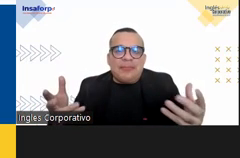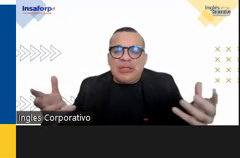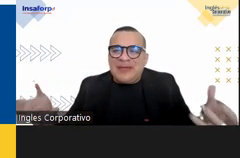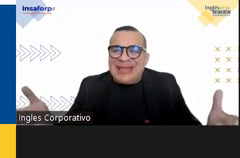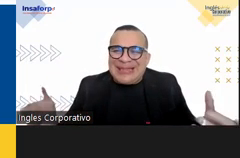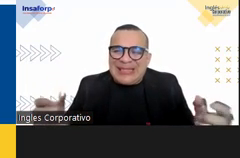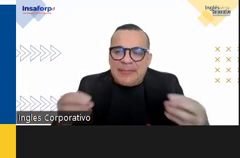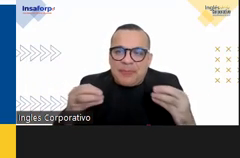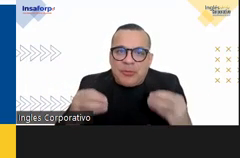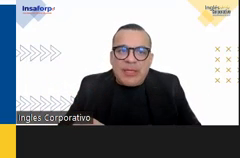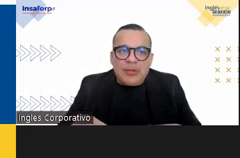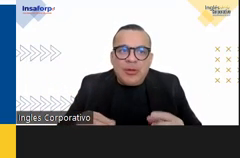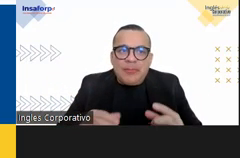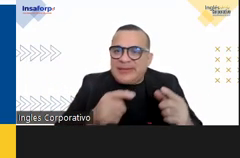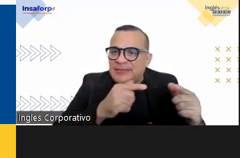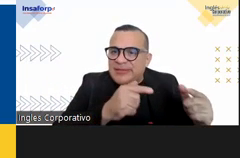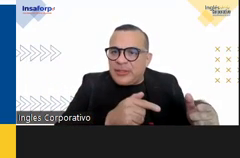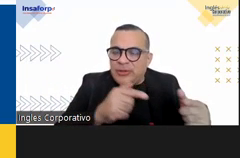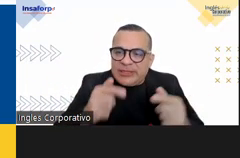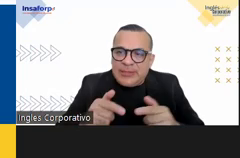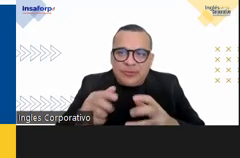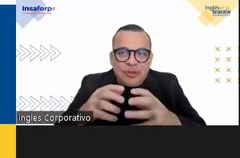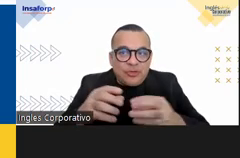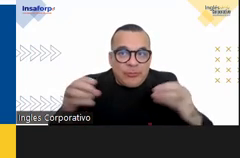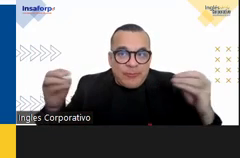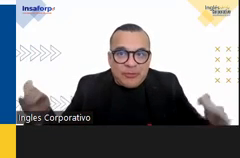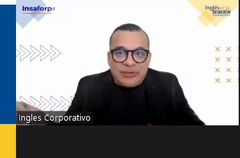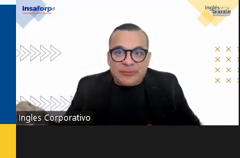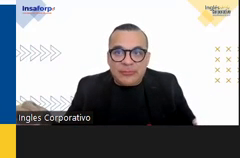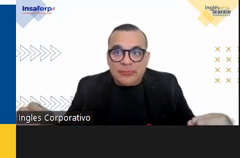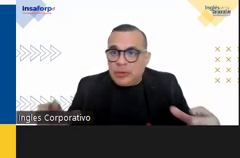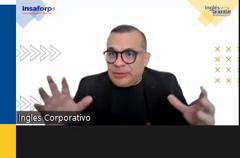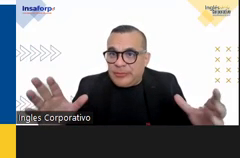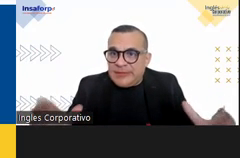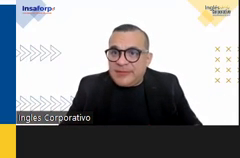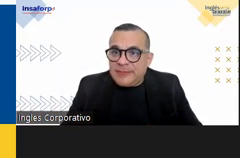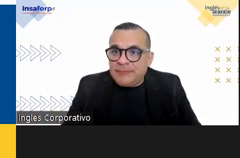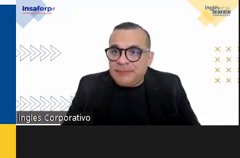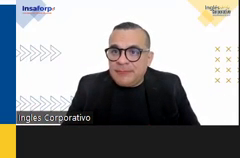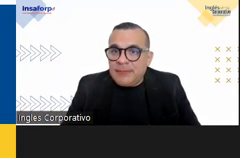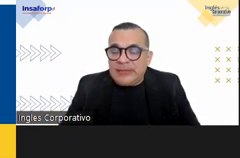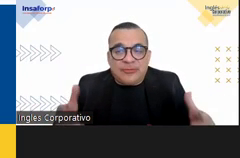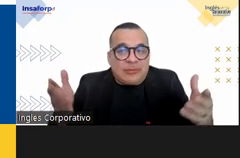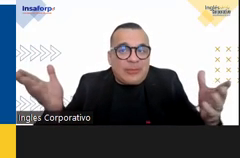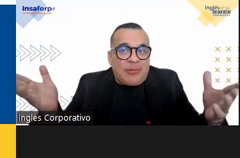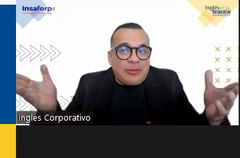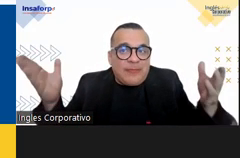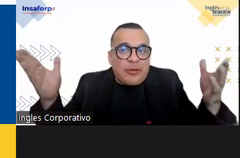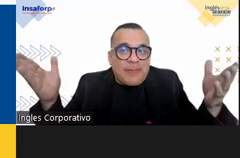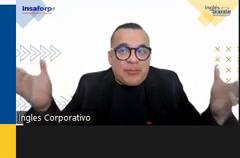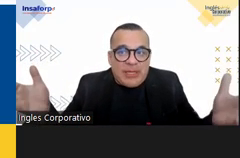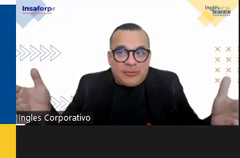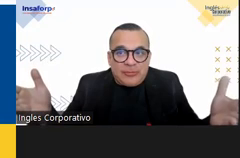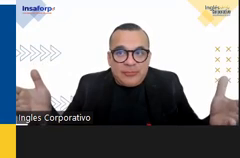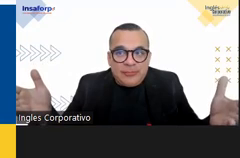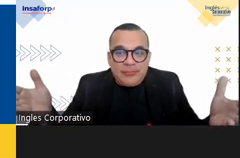¿Cuánto tiempo debería de tener en promedio para establecer objetivos sobre un proceso? No más de un mes. Entonces, estamos hablando de